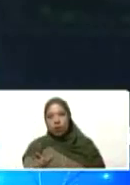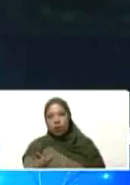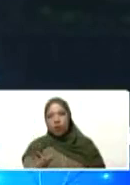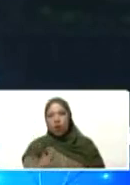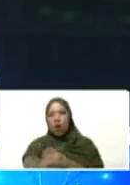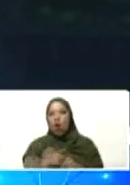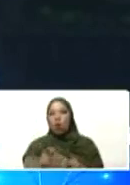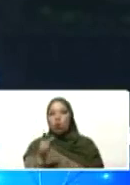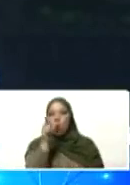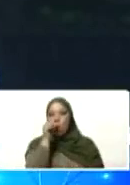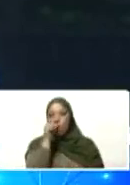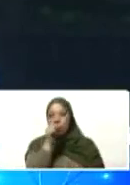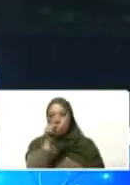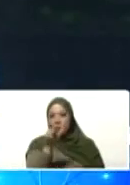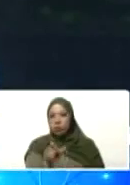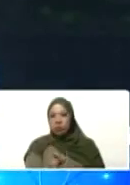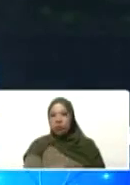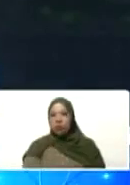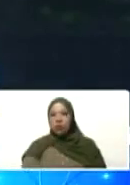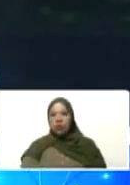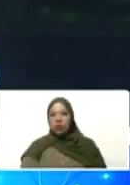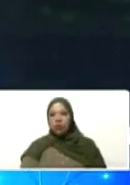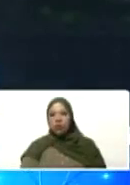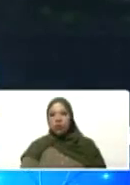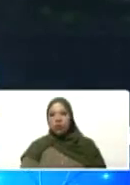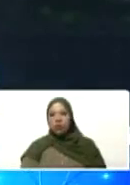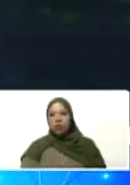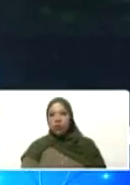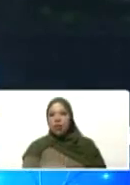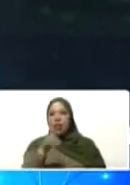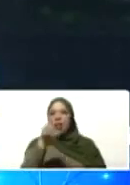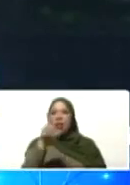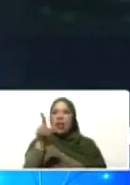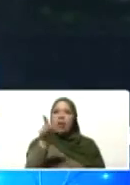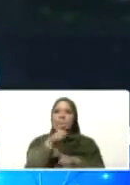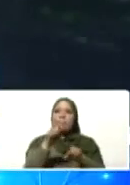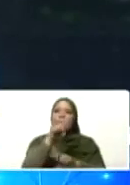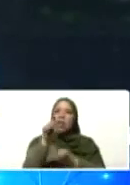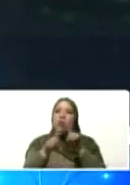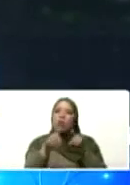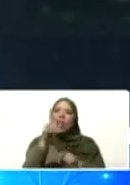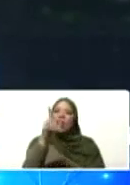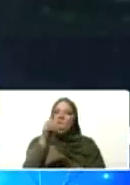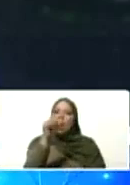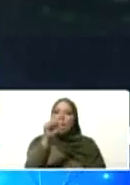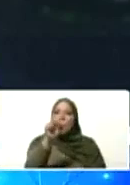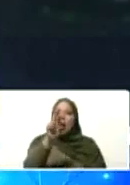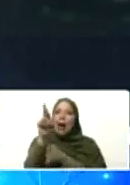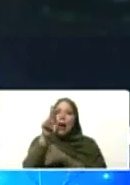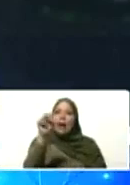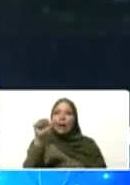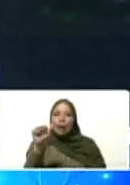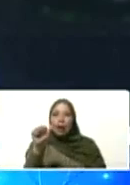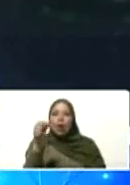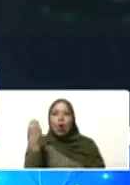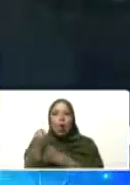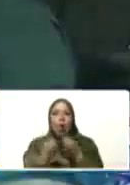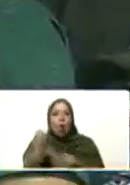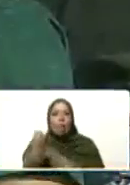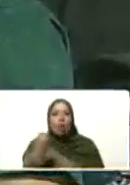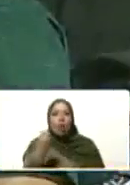Oscar Padra, pusieron aquí con D, Esparra. Ah, Padra, con D.